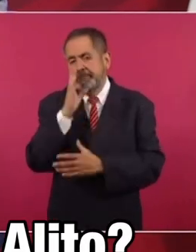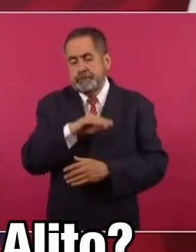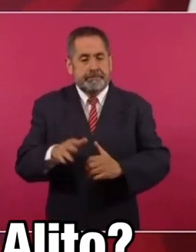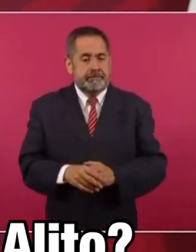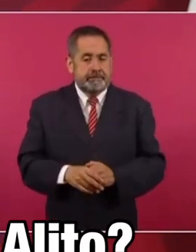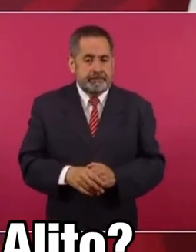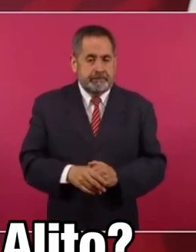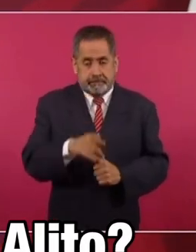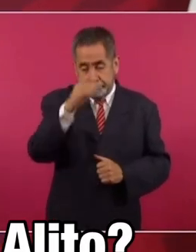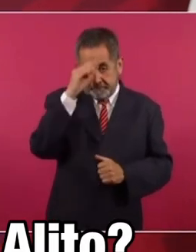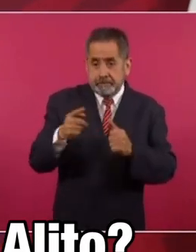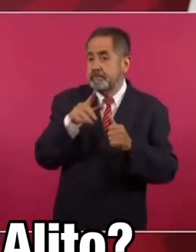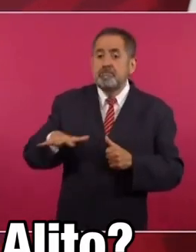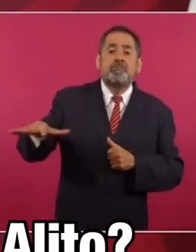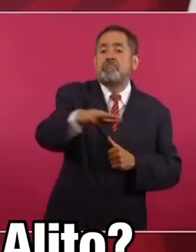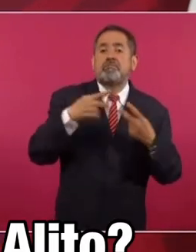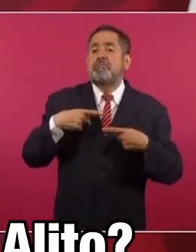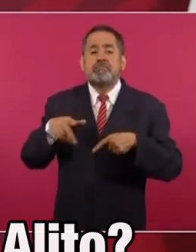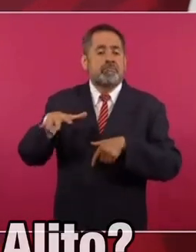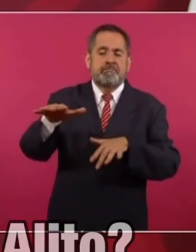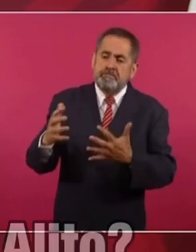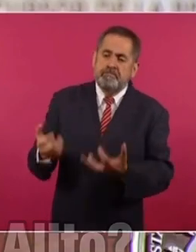Cuando se piensa en salvar al pueblo,